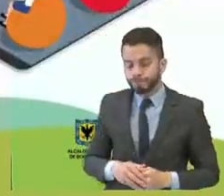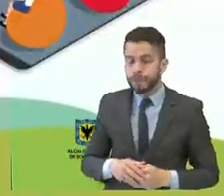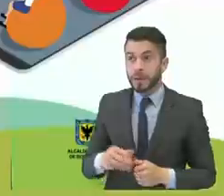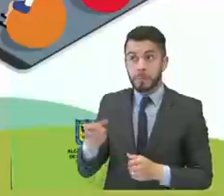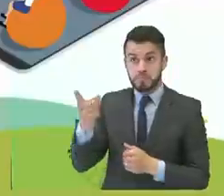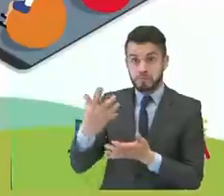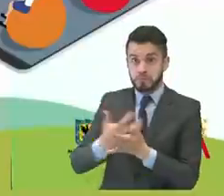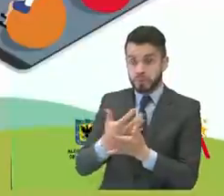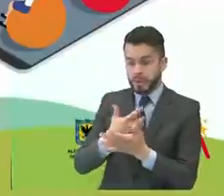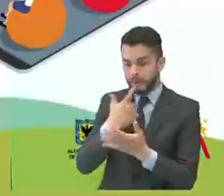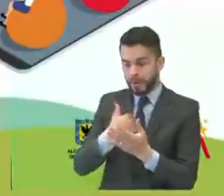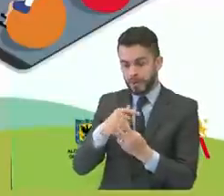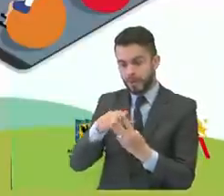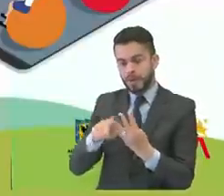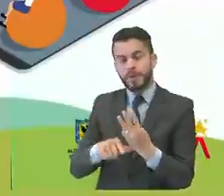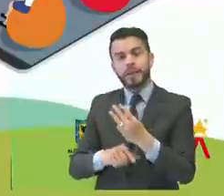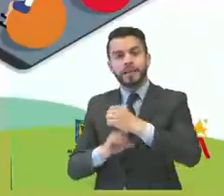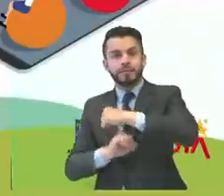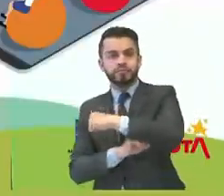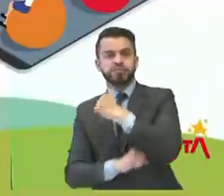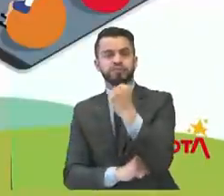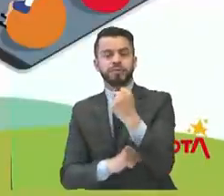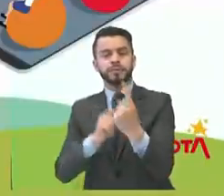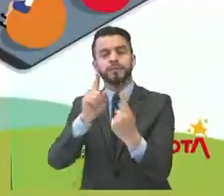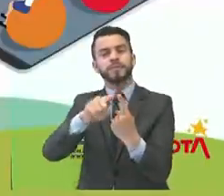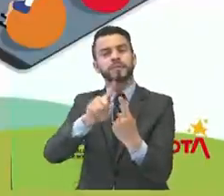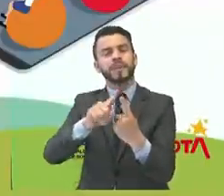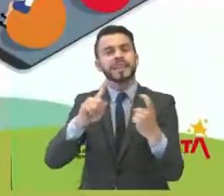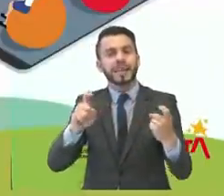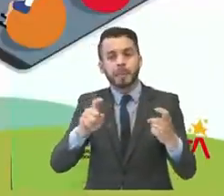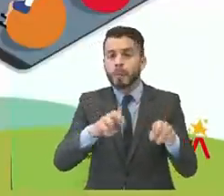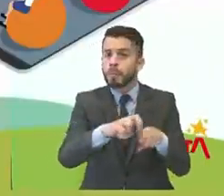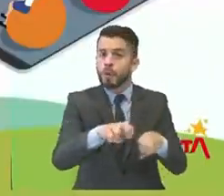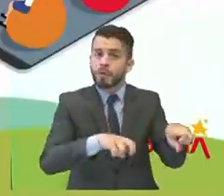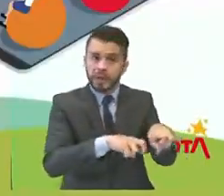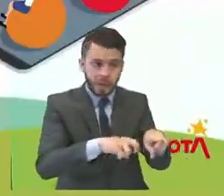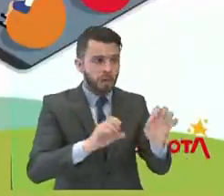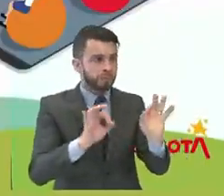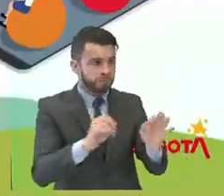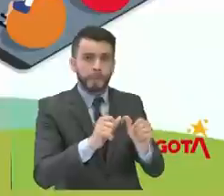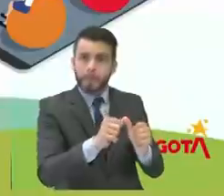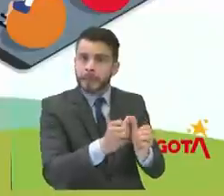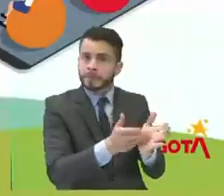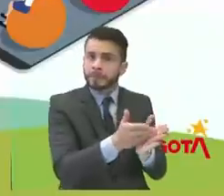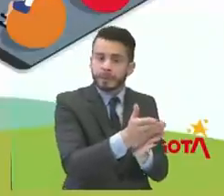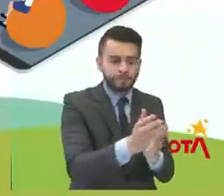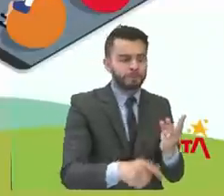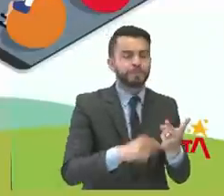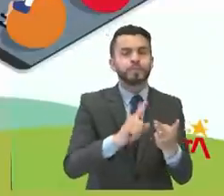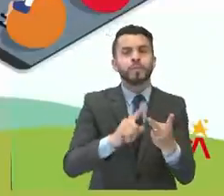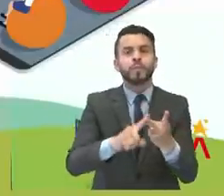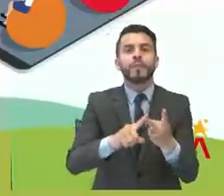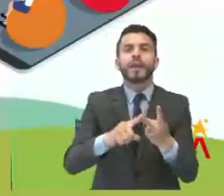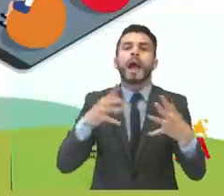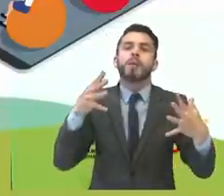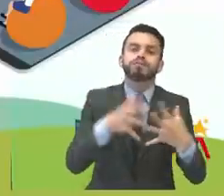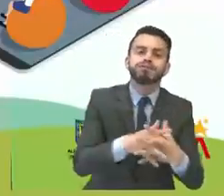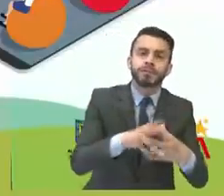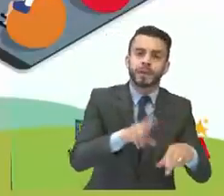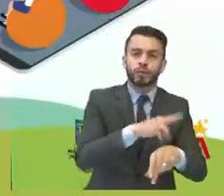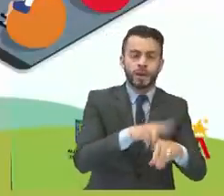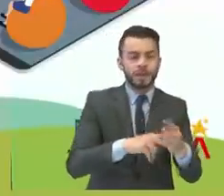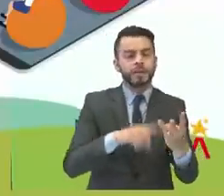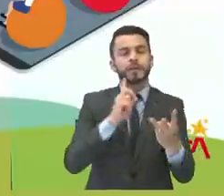sostenible, conexión ecológica y ambiental y sentido del lugar, ¿no? Si quisiéramos agrupar todas las palabras anteriores en tres